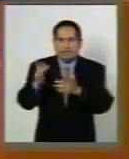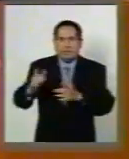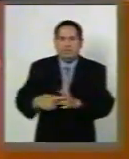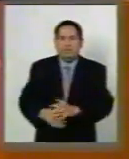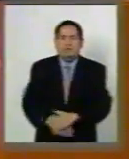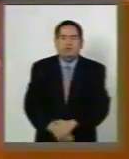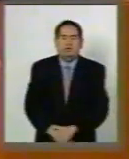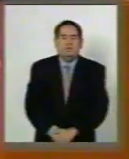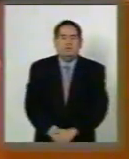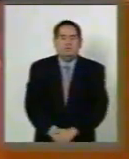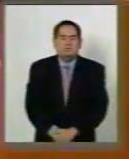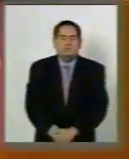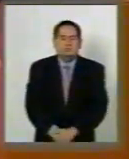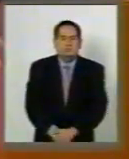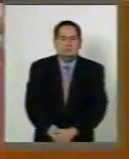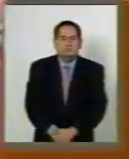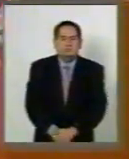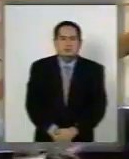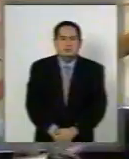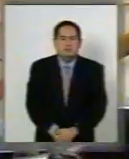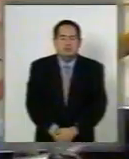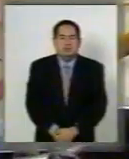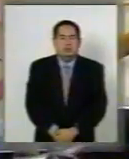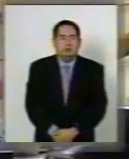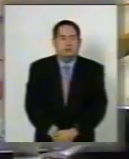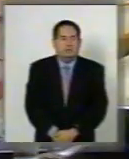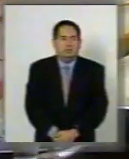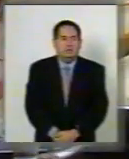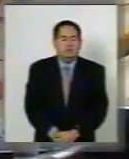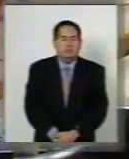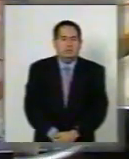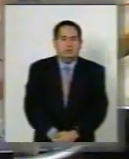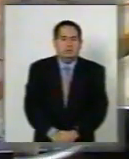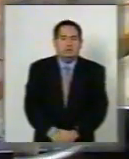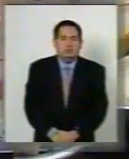Gracias.